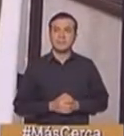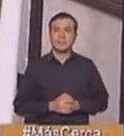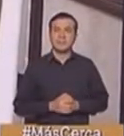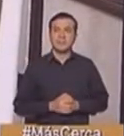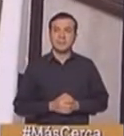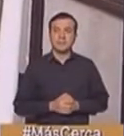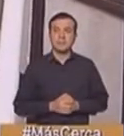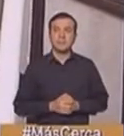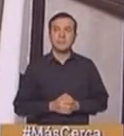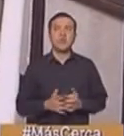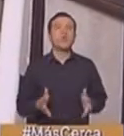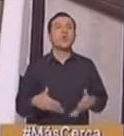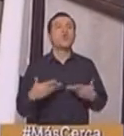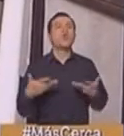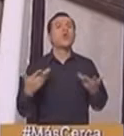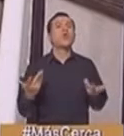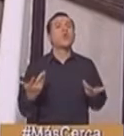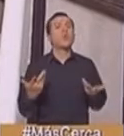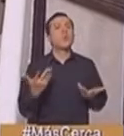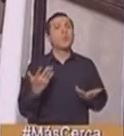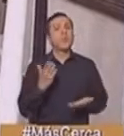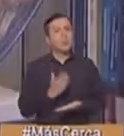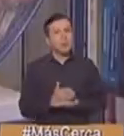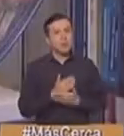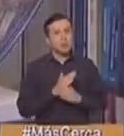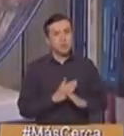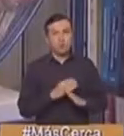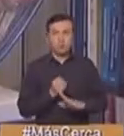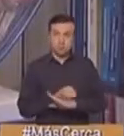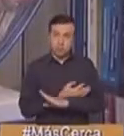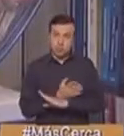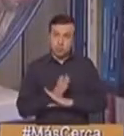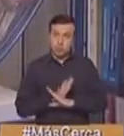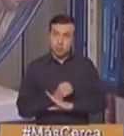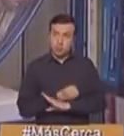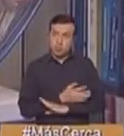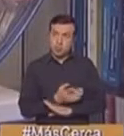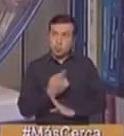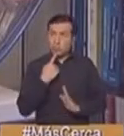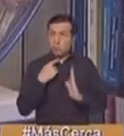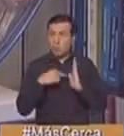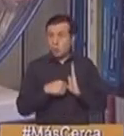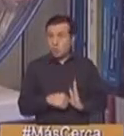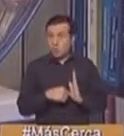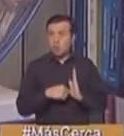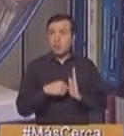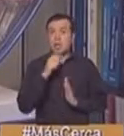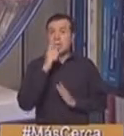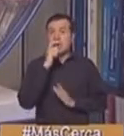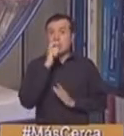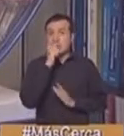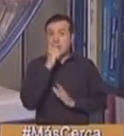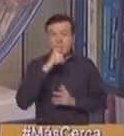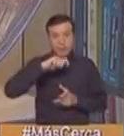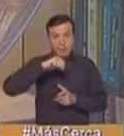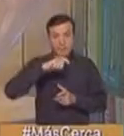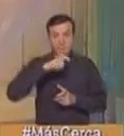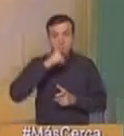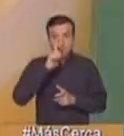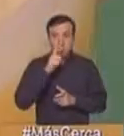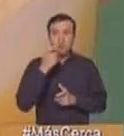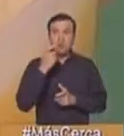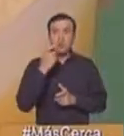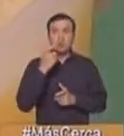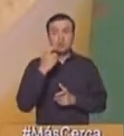¿Pero cómo se puede prevenir esta enfermedad? Te podemos recomendar, por ejemplo, que ingieras cítricos, ¿no es cierto?